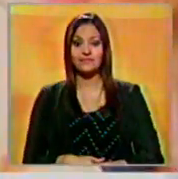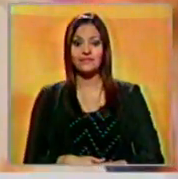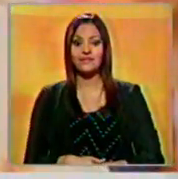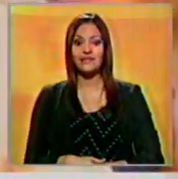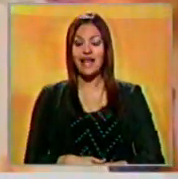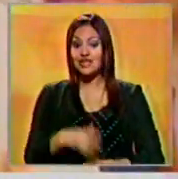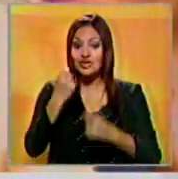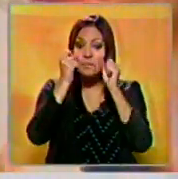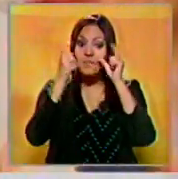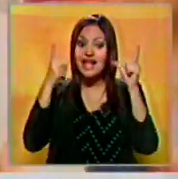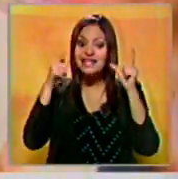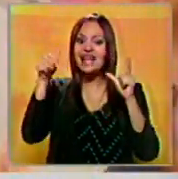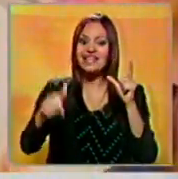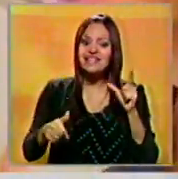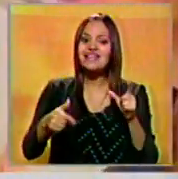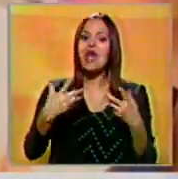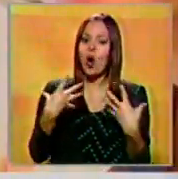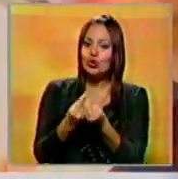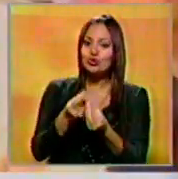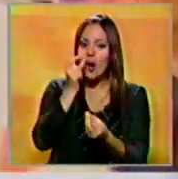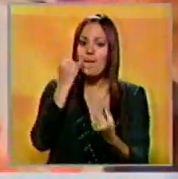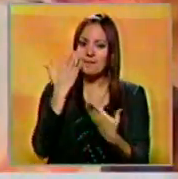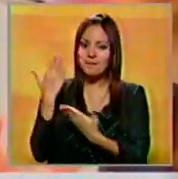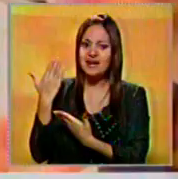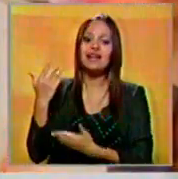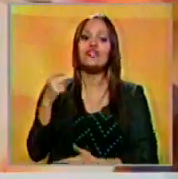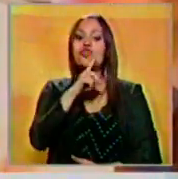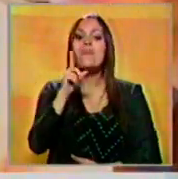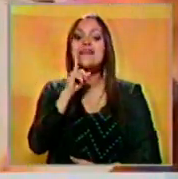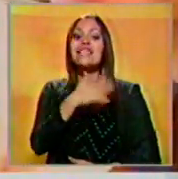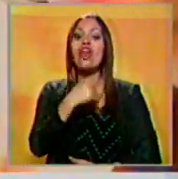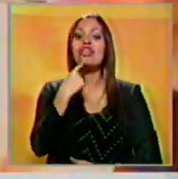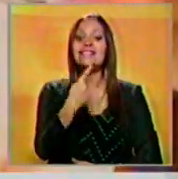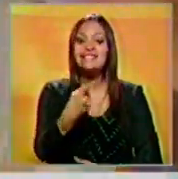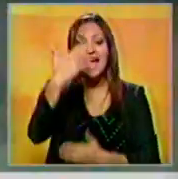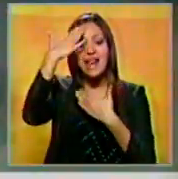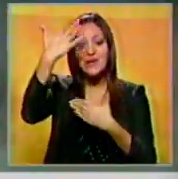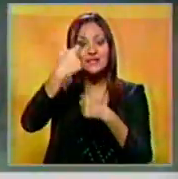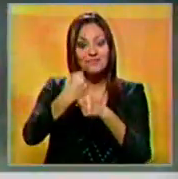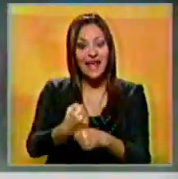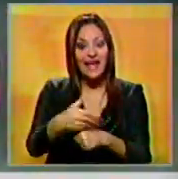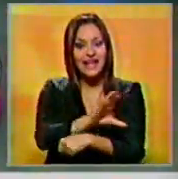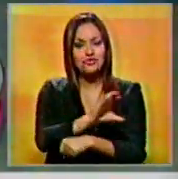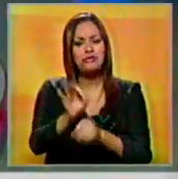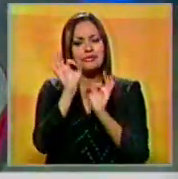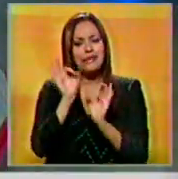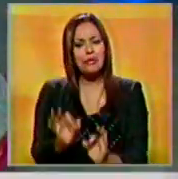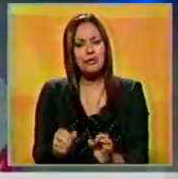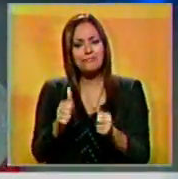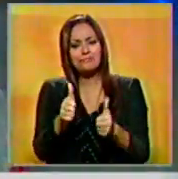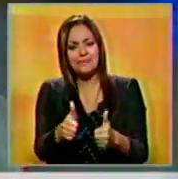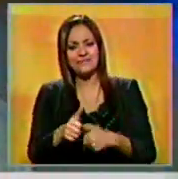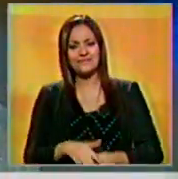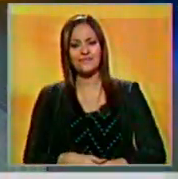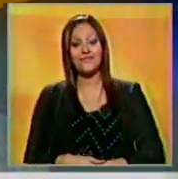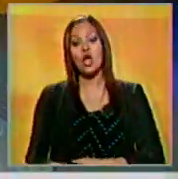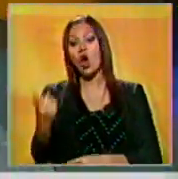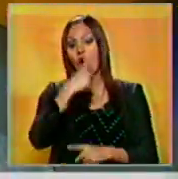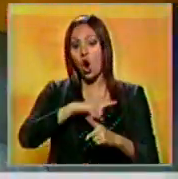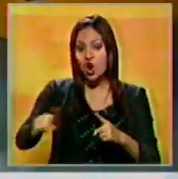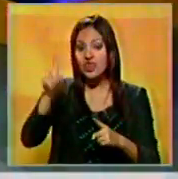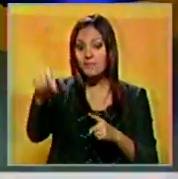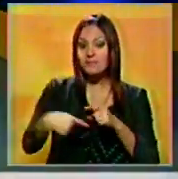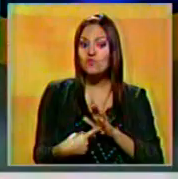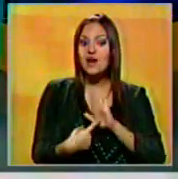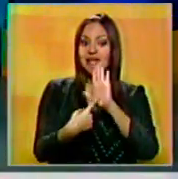y vienen sorpresas, aquí grabando con José Miguel Velázquez, Quiero Decirte. Saludos. Espérenla. Y seguramente será un gran éxito. Otros que nos